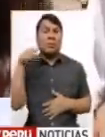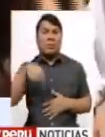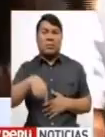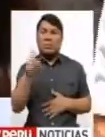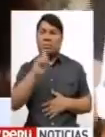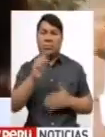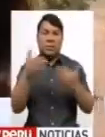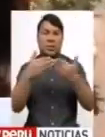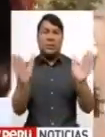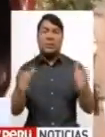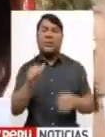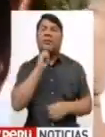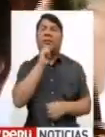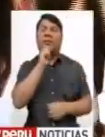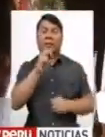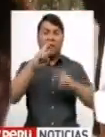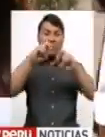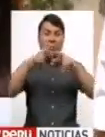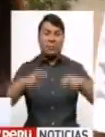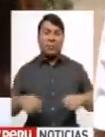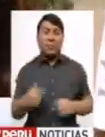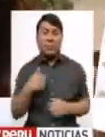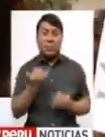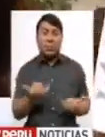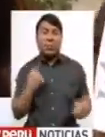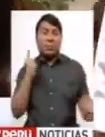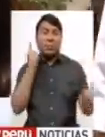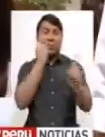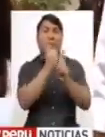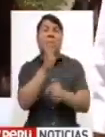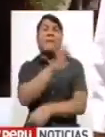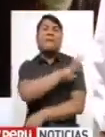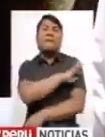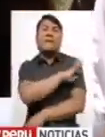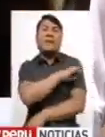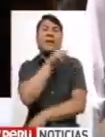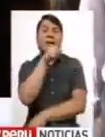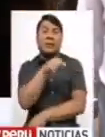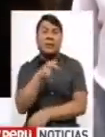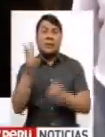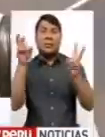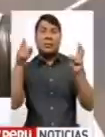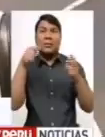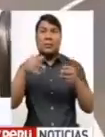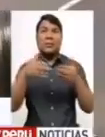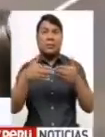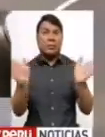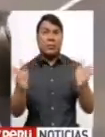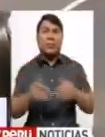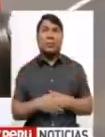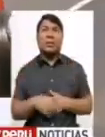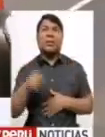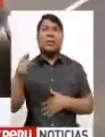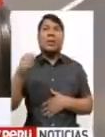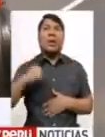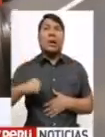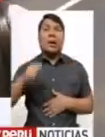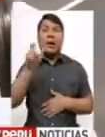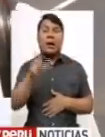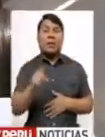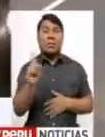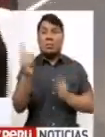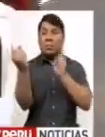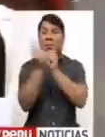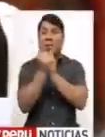las investigaciones. En estos momentos nos estamos acercando a la fiscalía, que tiene mucho que ver con este tema, ¿no?, de la apertura. El alcalde no nos ha podido atender,